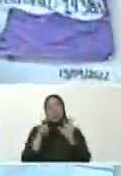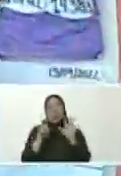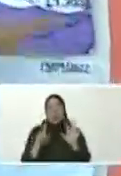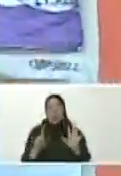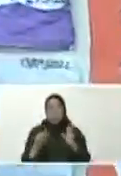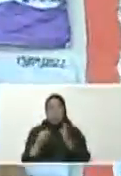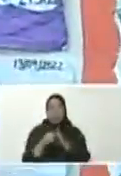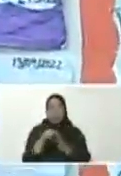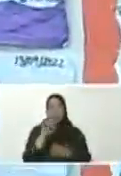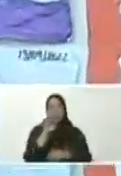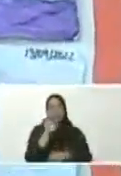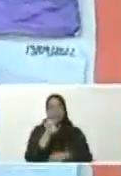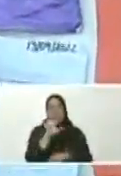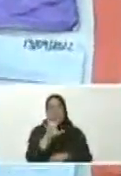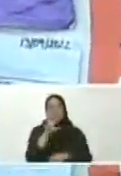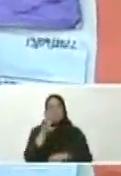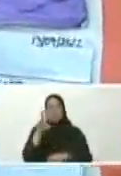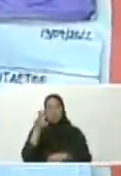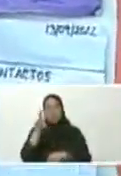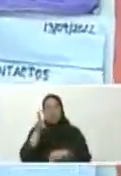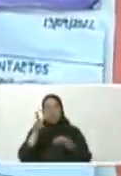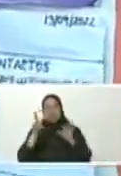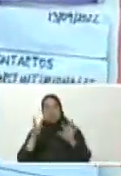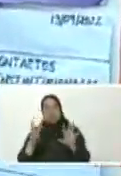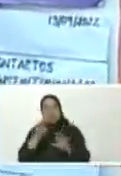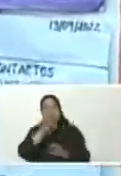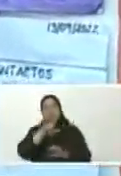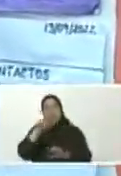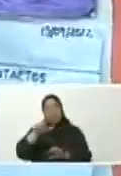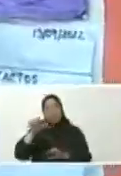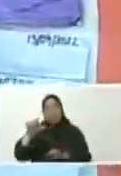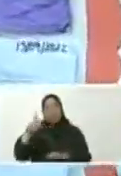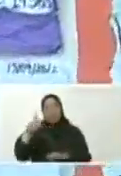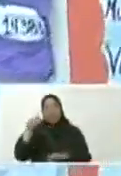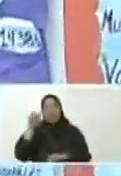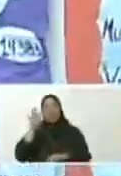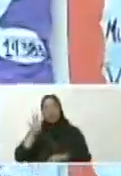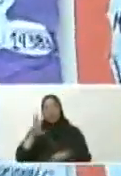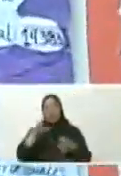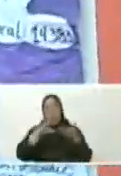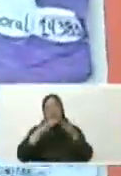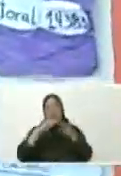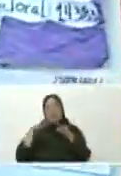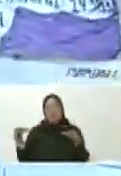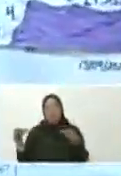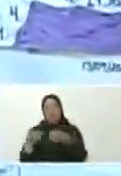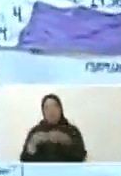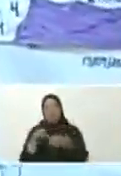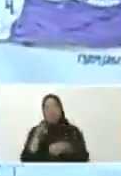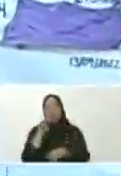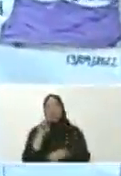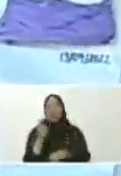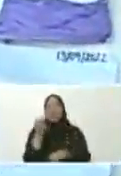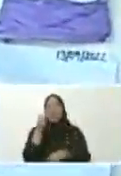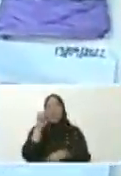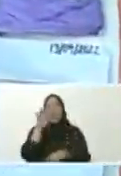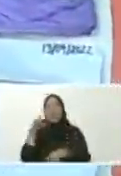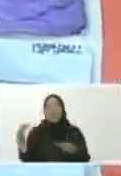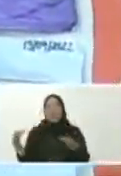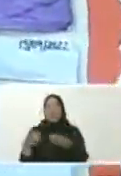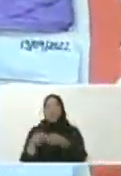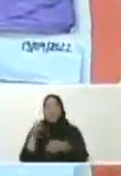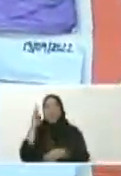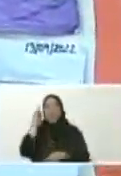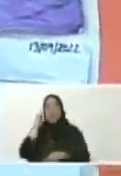26.527. Está conformada por 4 VCH y 14 consejos comunales que la conforman. ¿Cuánto tiempo tiene conformada esta comuna? Más de